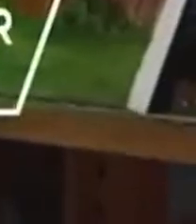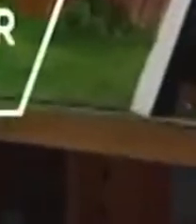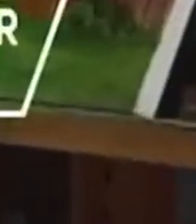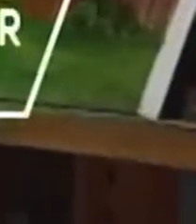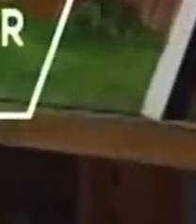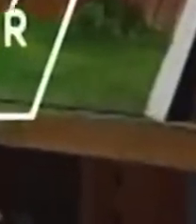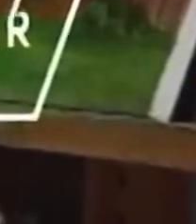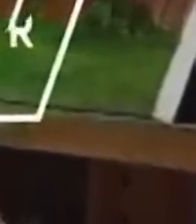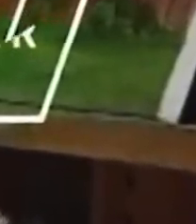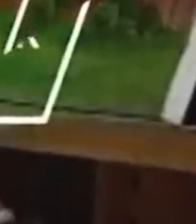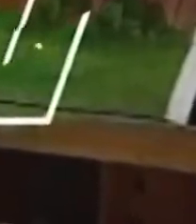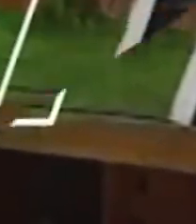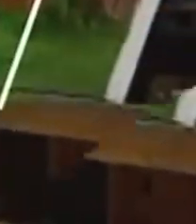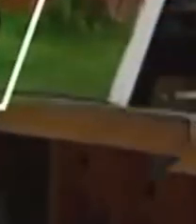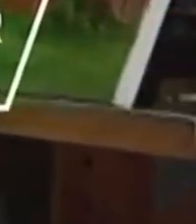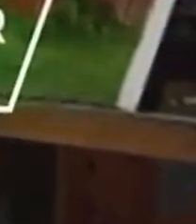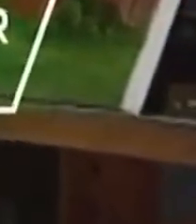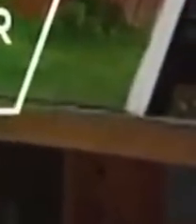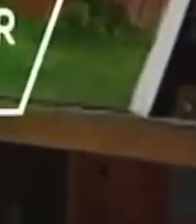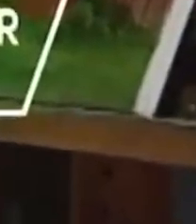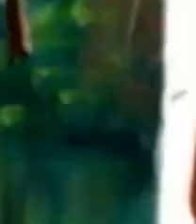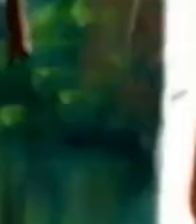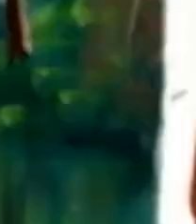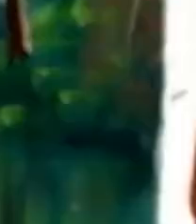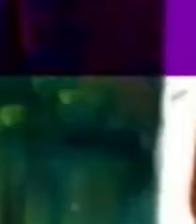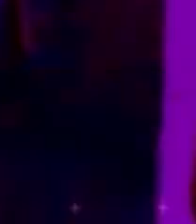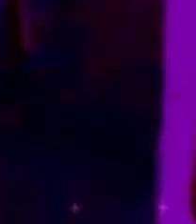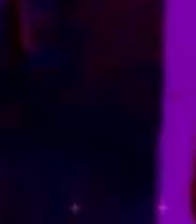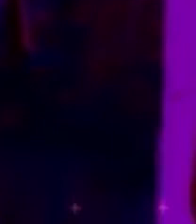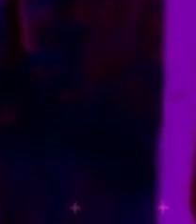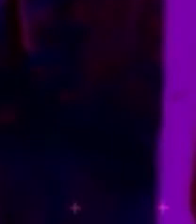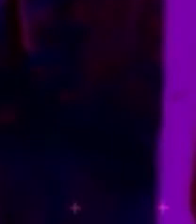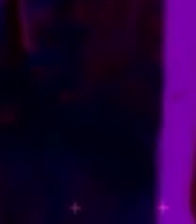Lunes, miércoles y viernes a las 10 de la mañana.